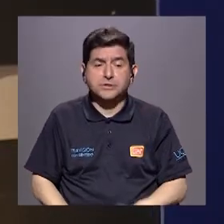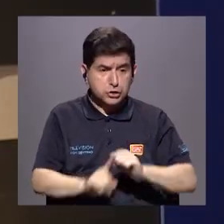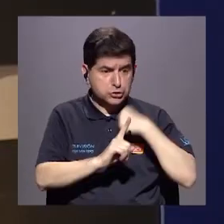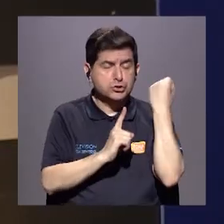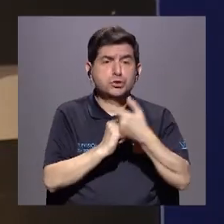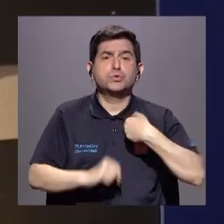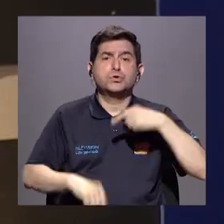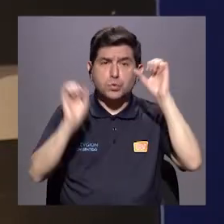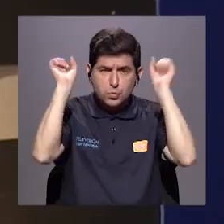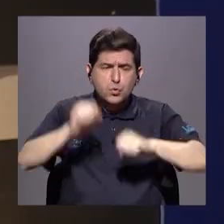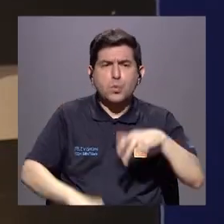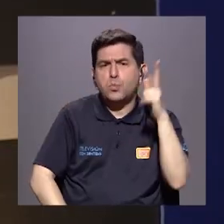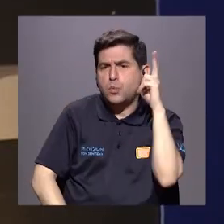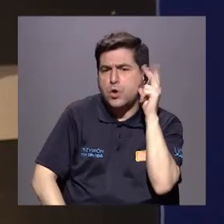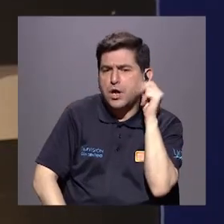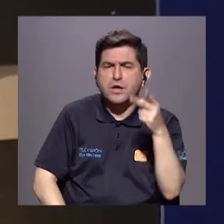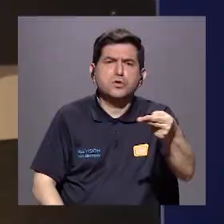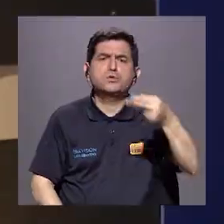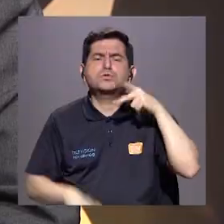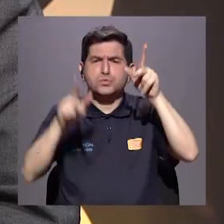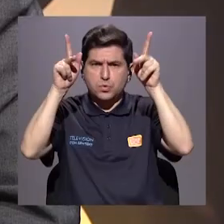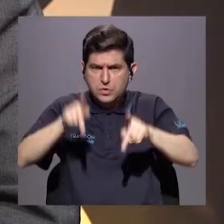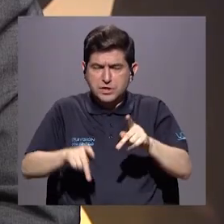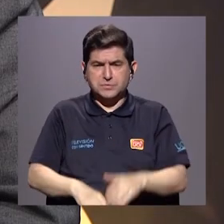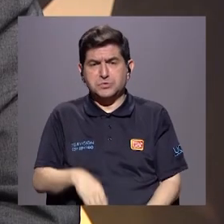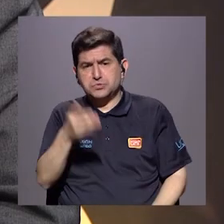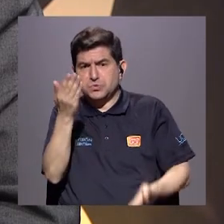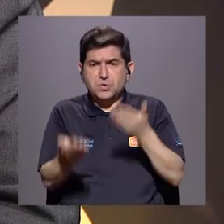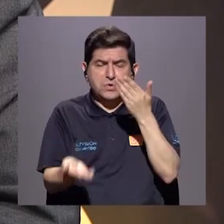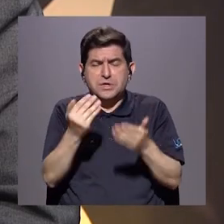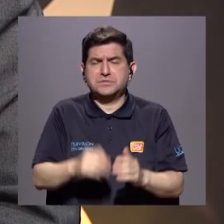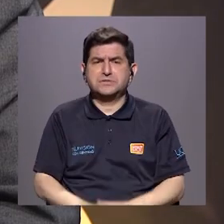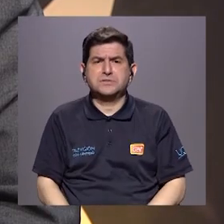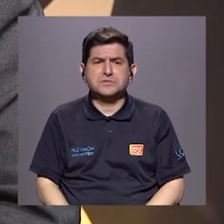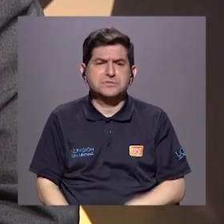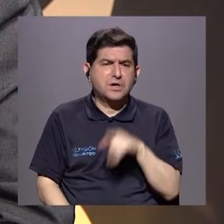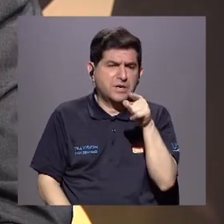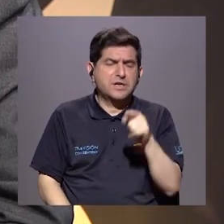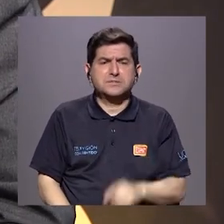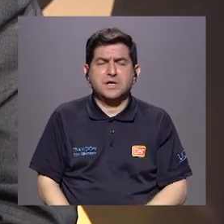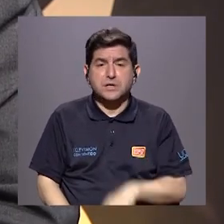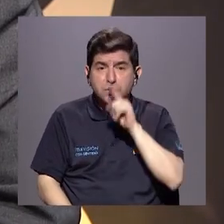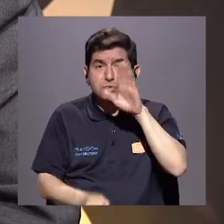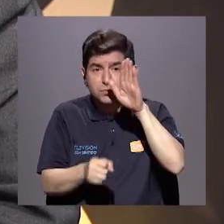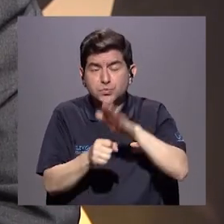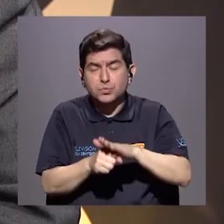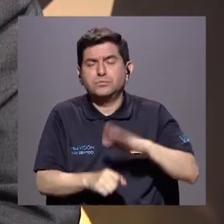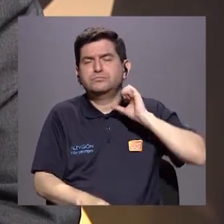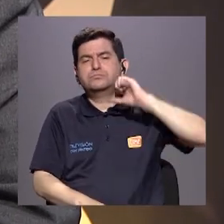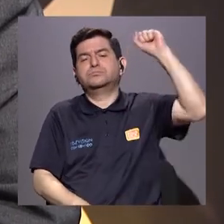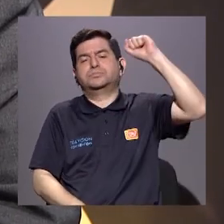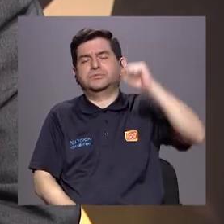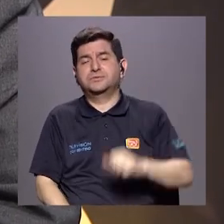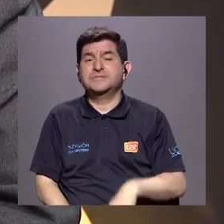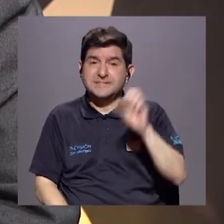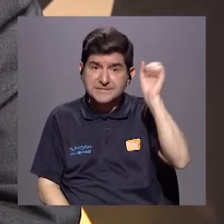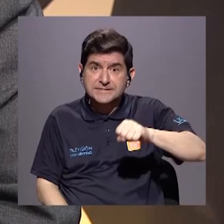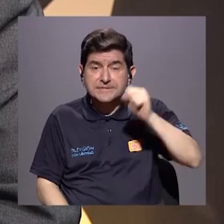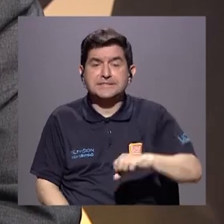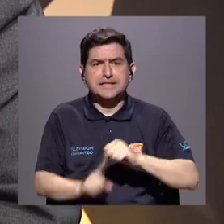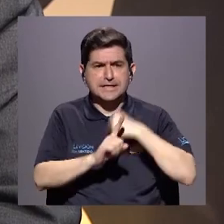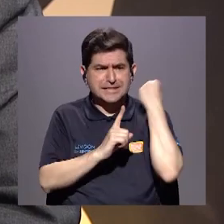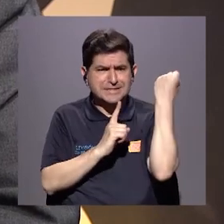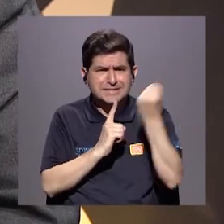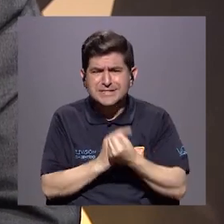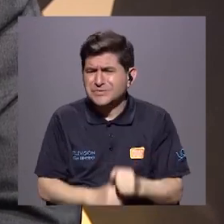de circunstancias y uno puede escuchar algunas historias de personas que han consumo han consumido consumado perdón el suicidio en la que efectivamente